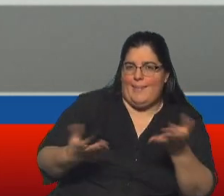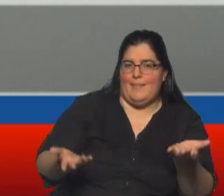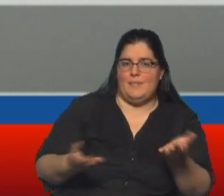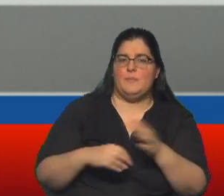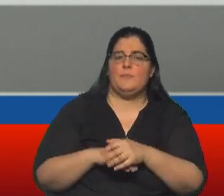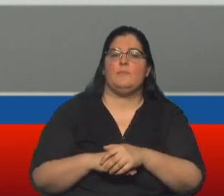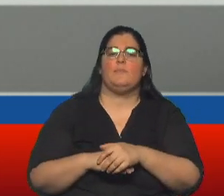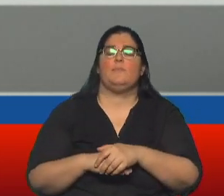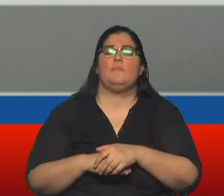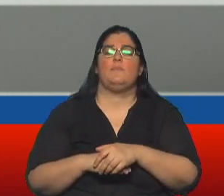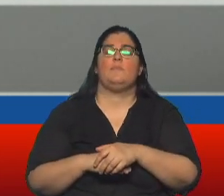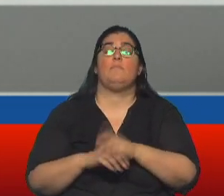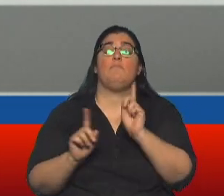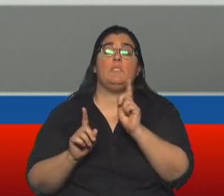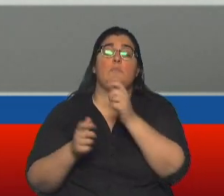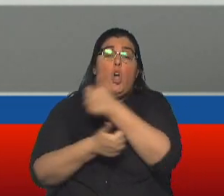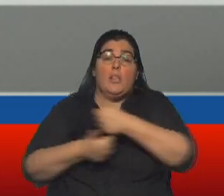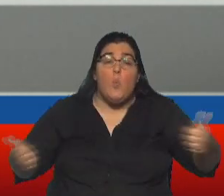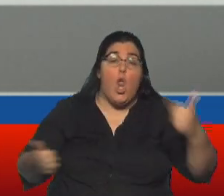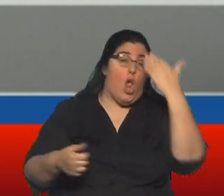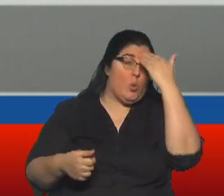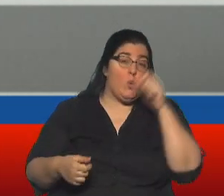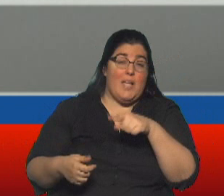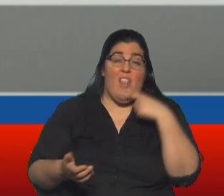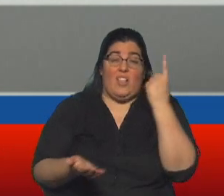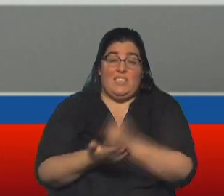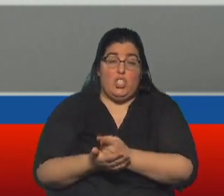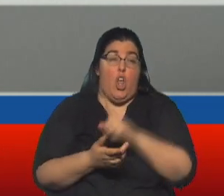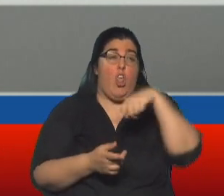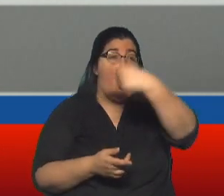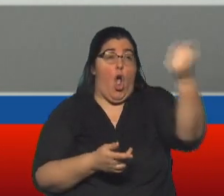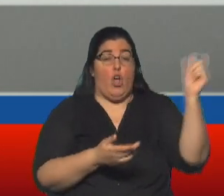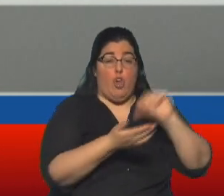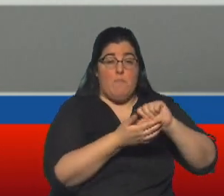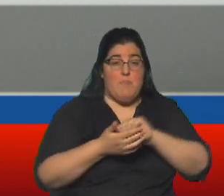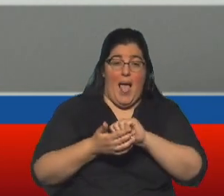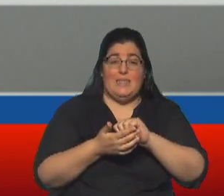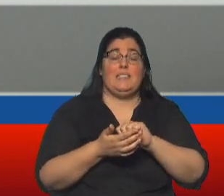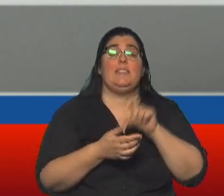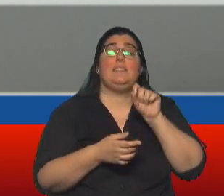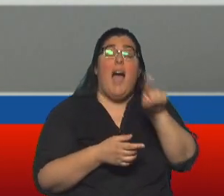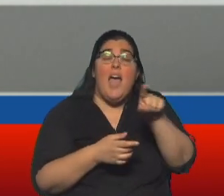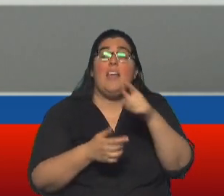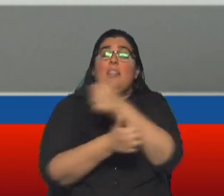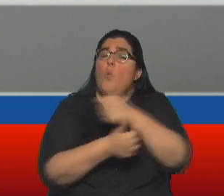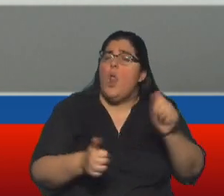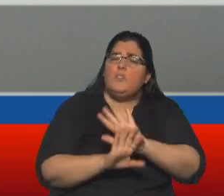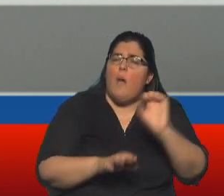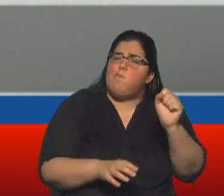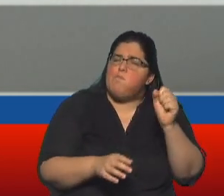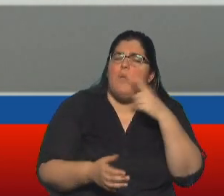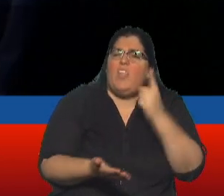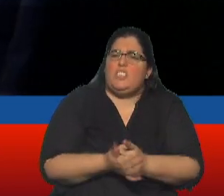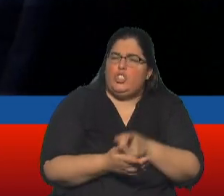trybunałów konstytucyjnych innych państw członkowskich, które to wyroki były bardzo podobne do tego,